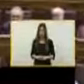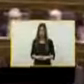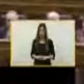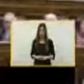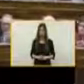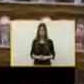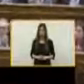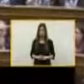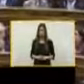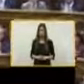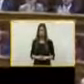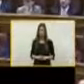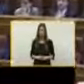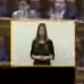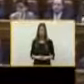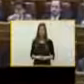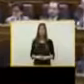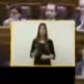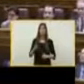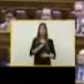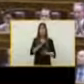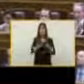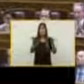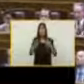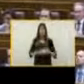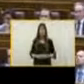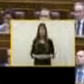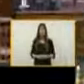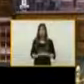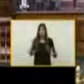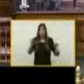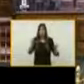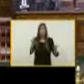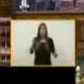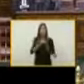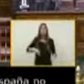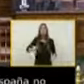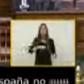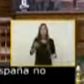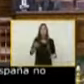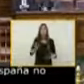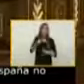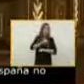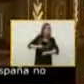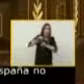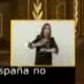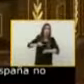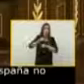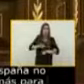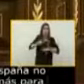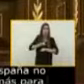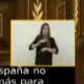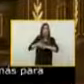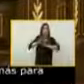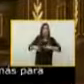Primera impresión de por dónde está enfocando su discurso. Bueno, yo, si luego tengo un turno, me gustaría poder consumirlo. Ahora 15 segundos, por favor, simplemente para seguir. Si luego tengo un